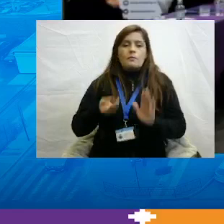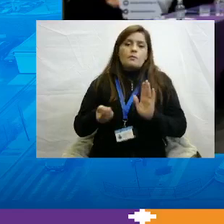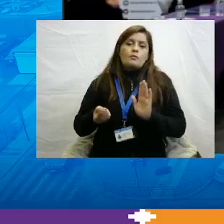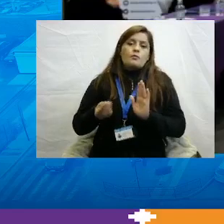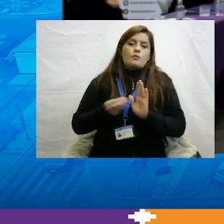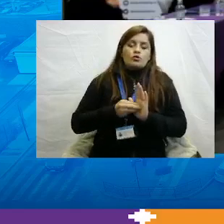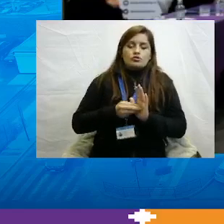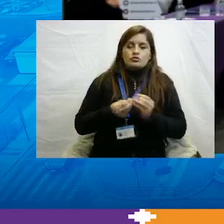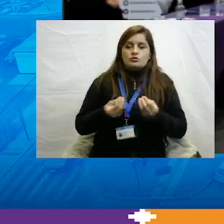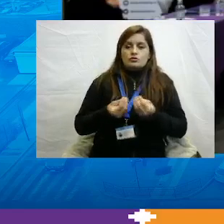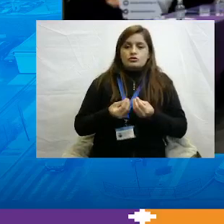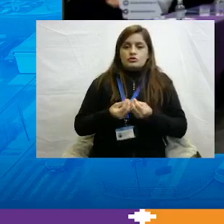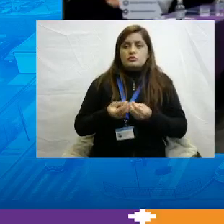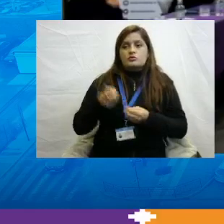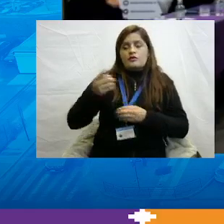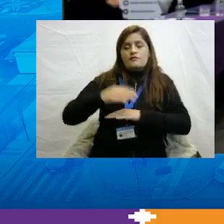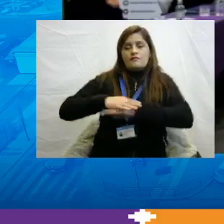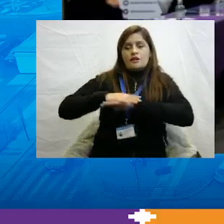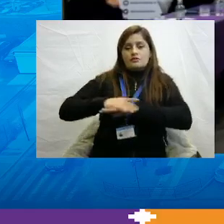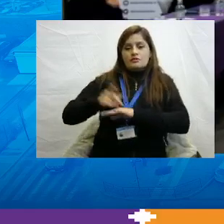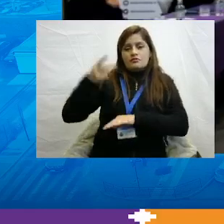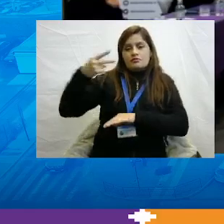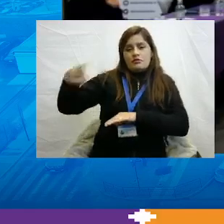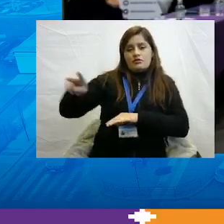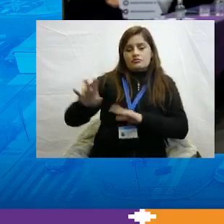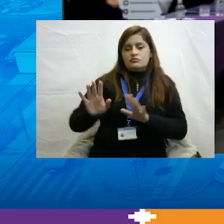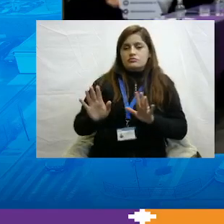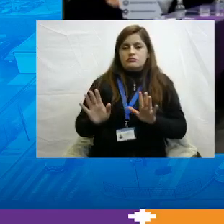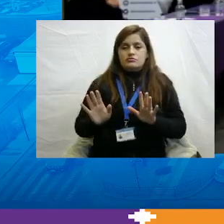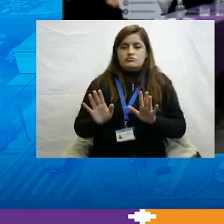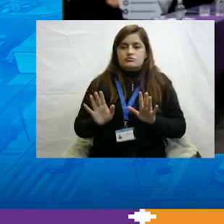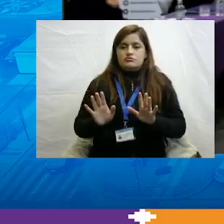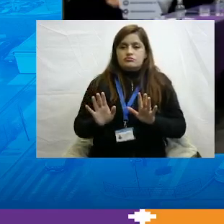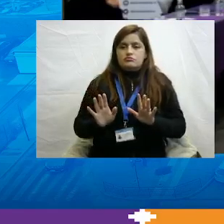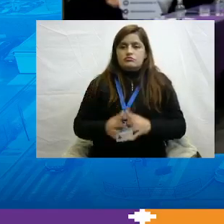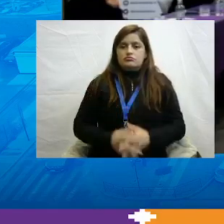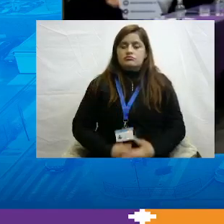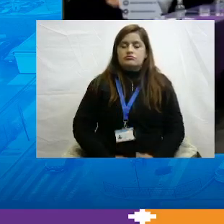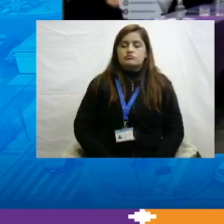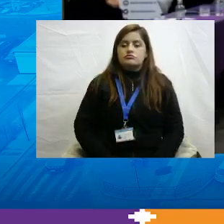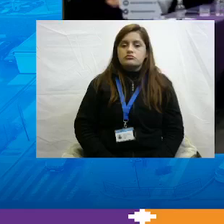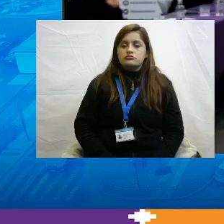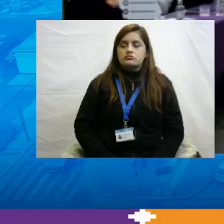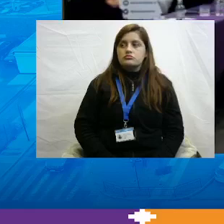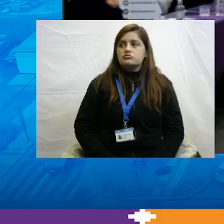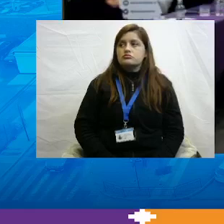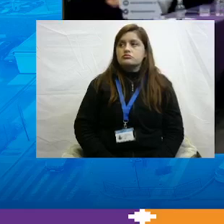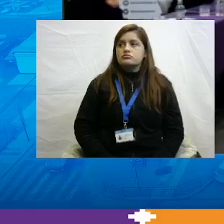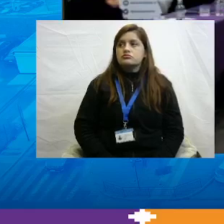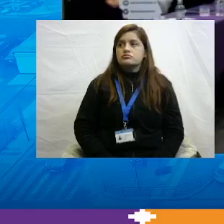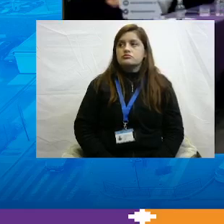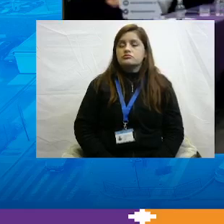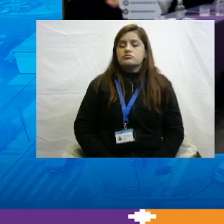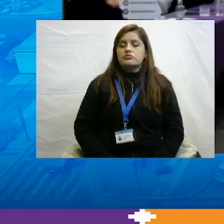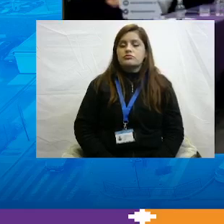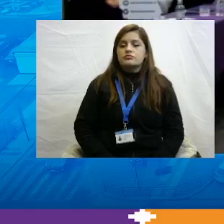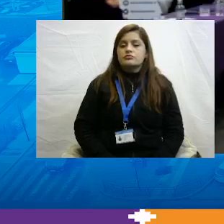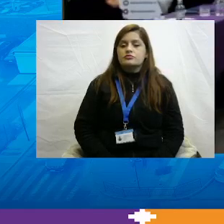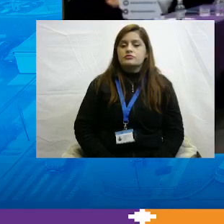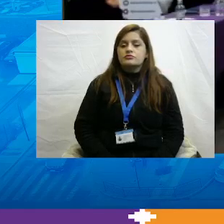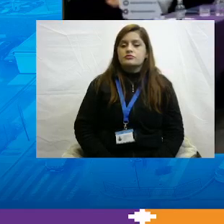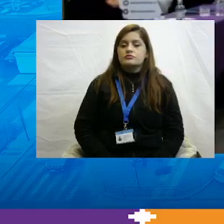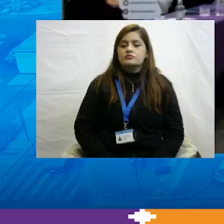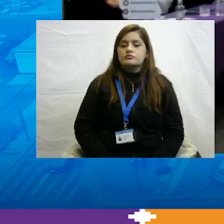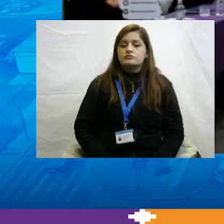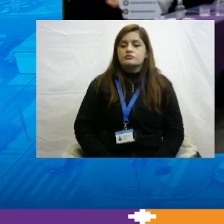pero al final era la base que su señoría fijó. Yo, es totalmente discrecional y sin conocer los hechos antes de poder